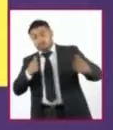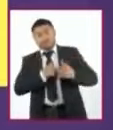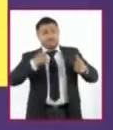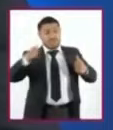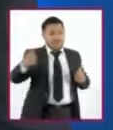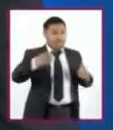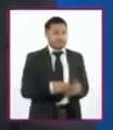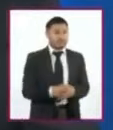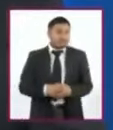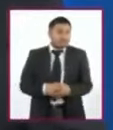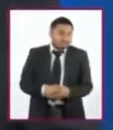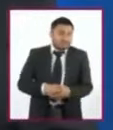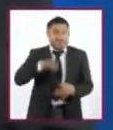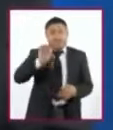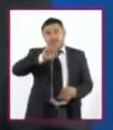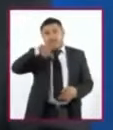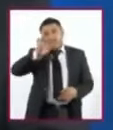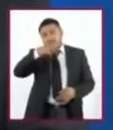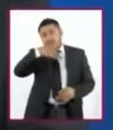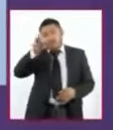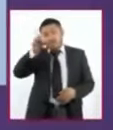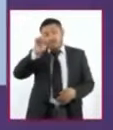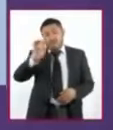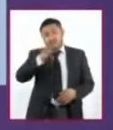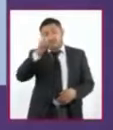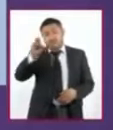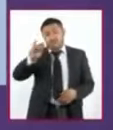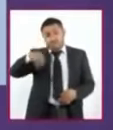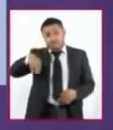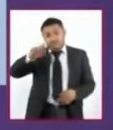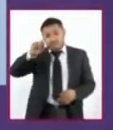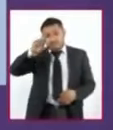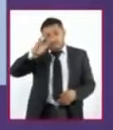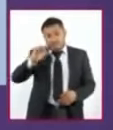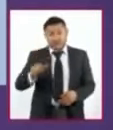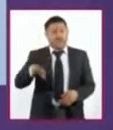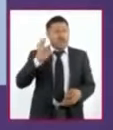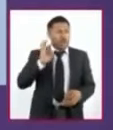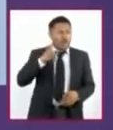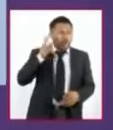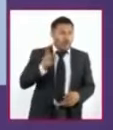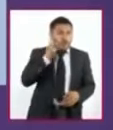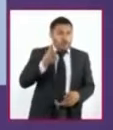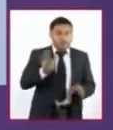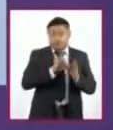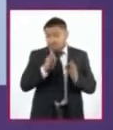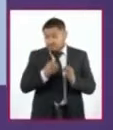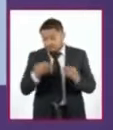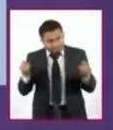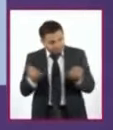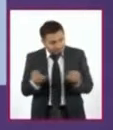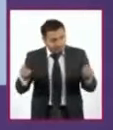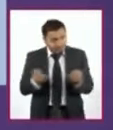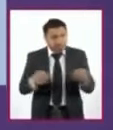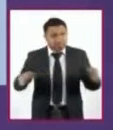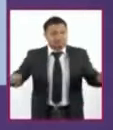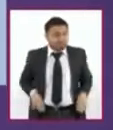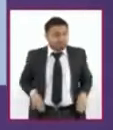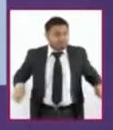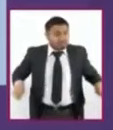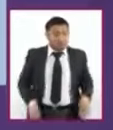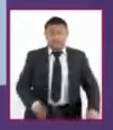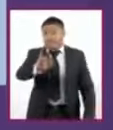simetría. Muy buena pregunta. La figura tiene todas las características de ser una figura